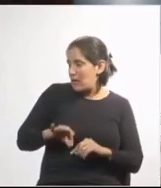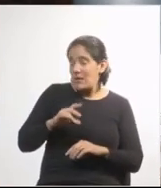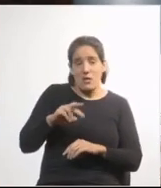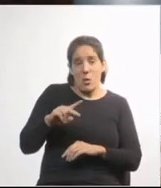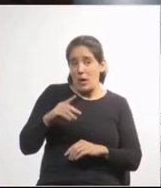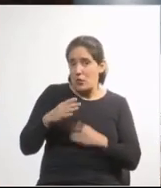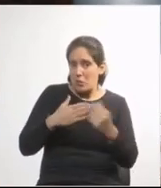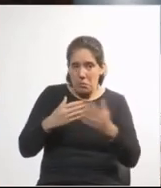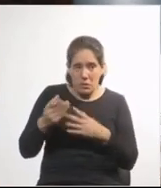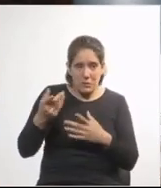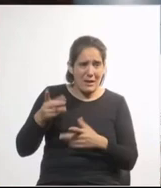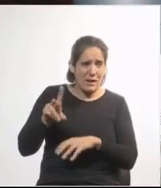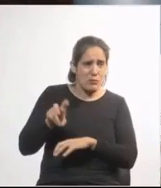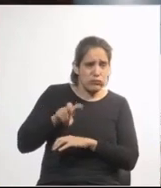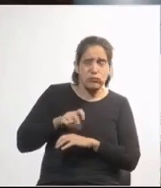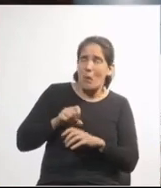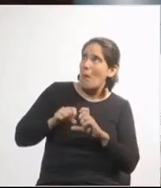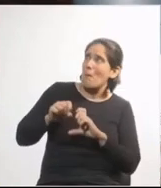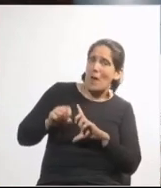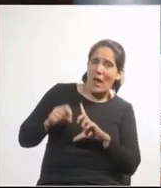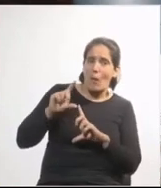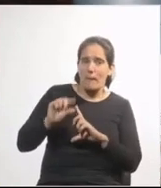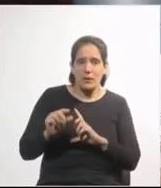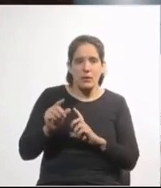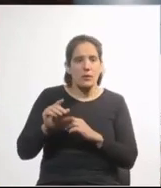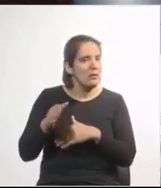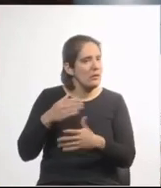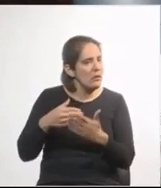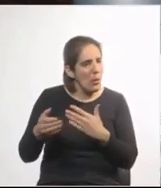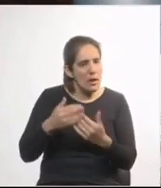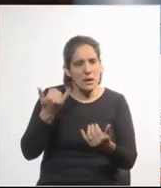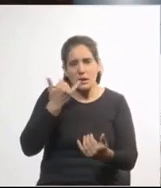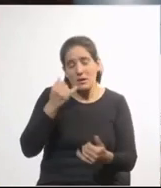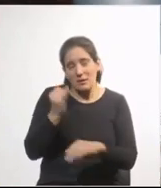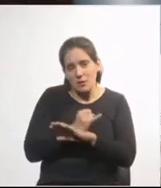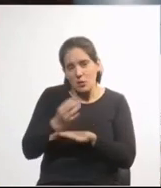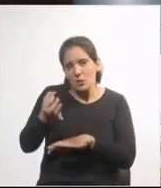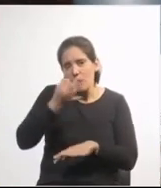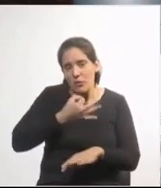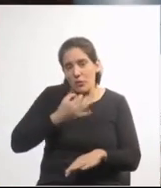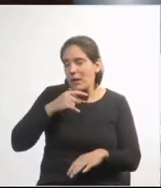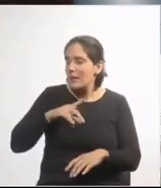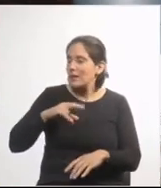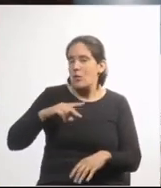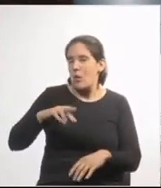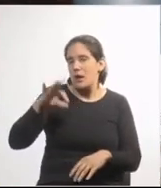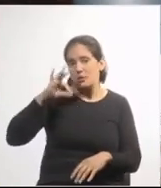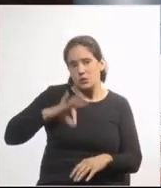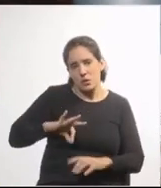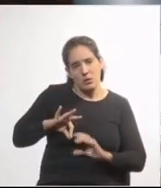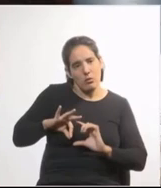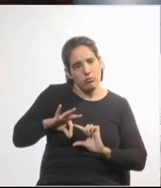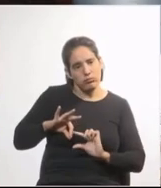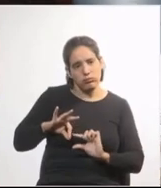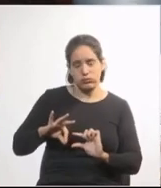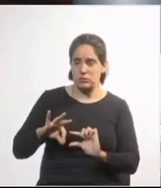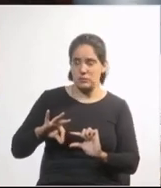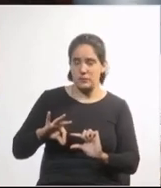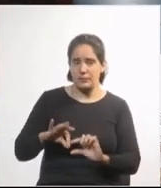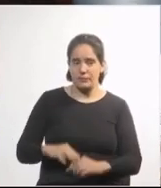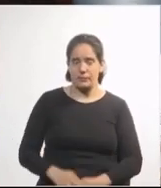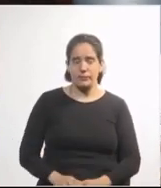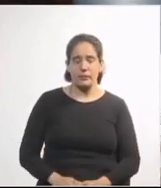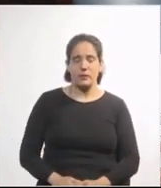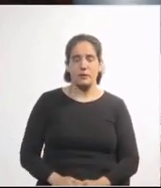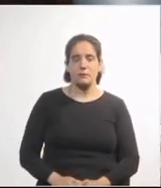optimista de que los salarios en algunos sectores se incrementen por encima de lo que eran en el